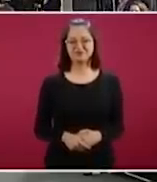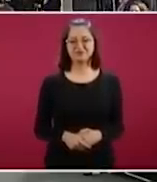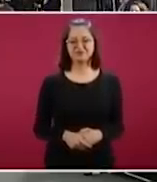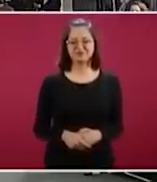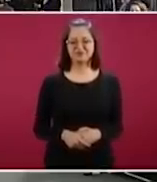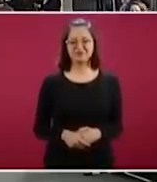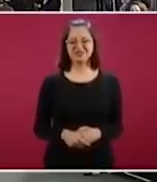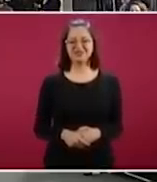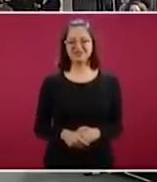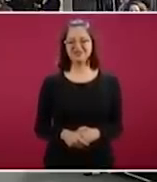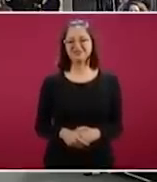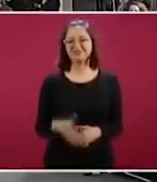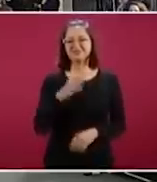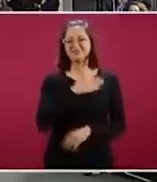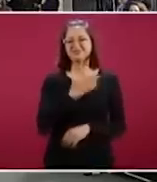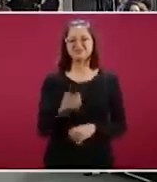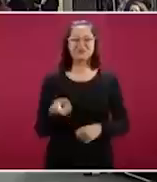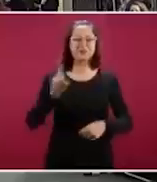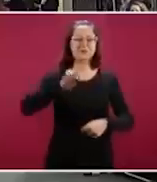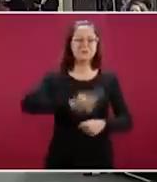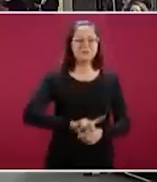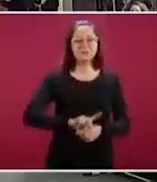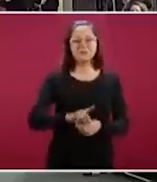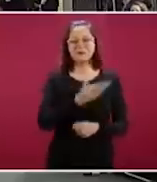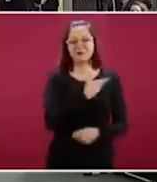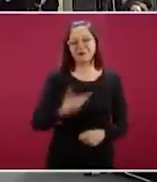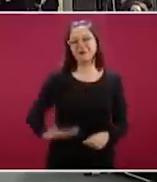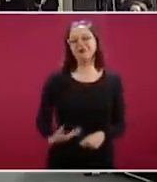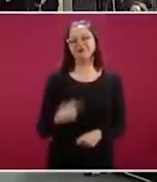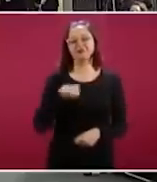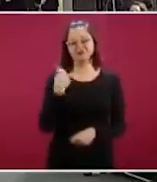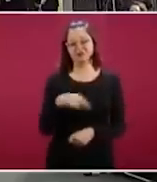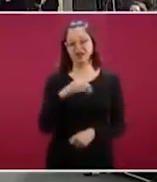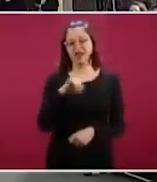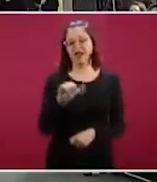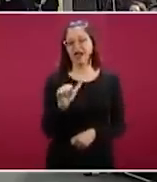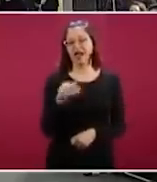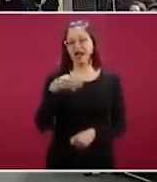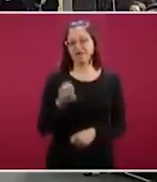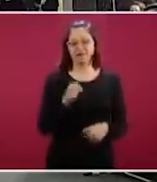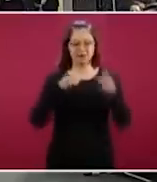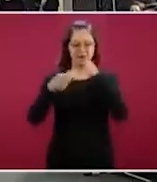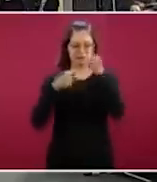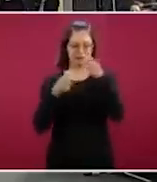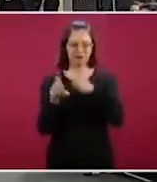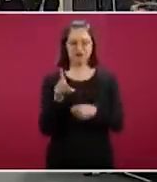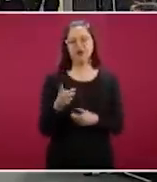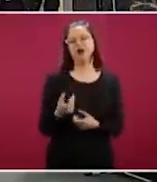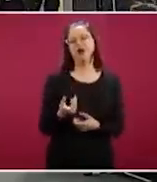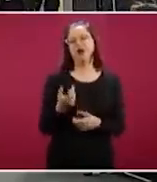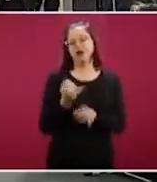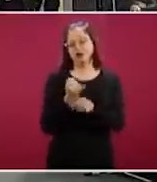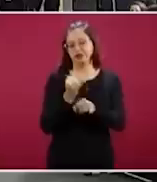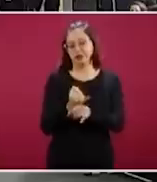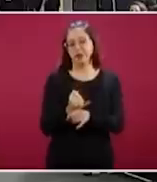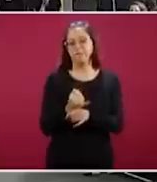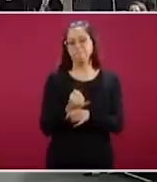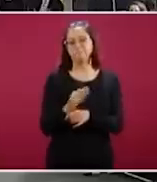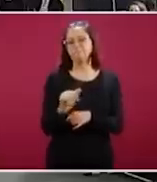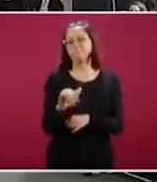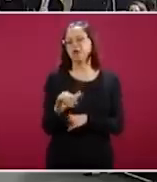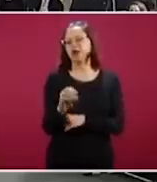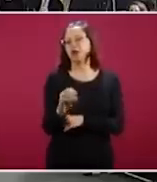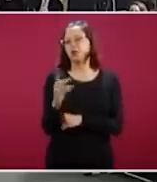Sí. Buenos días, señor presidente. Jaime Hernández, del periódico digital Bajo Palabras. El día de ayer usted